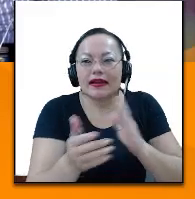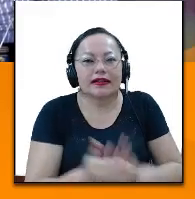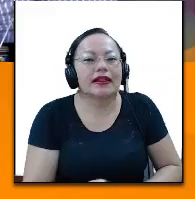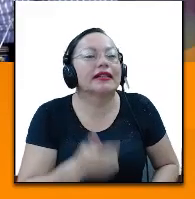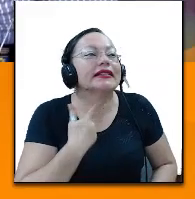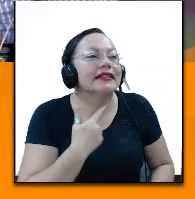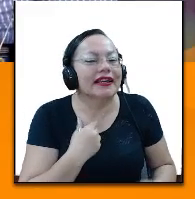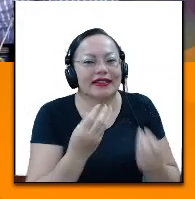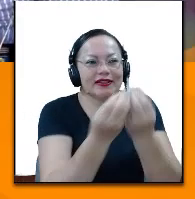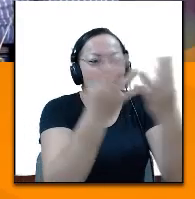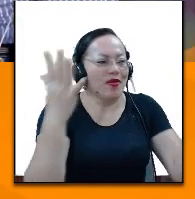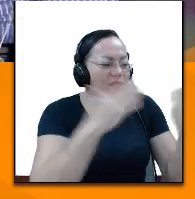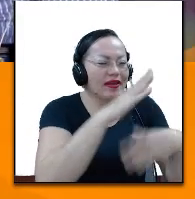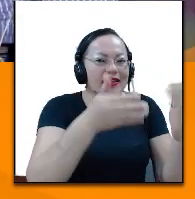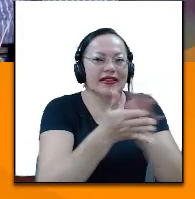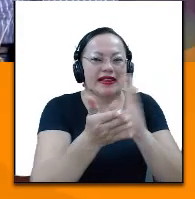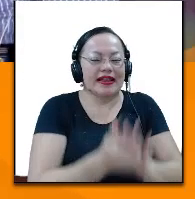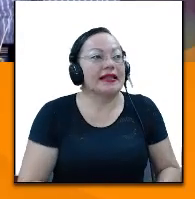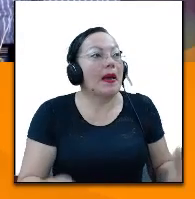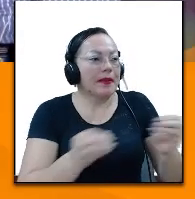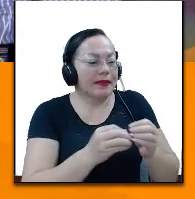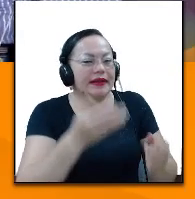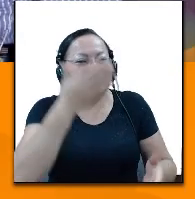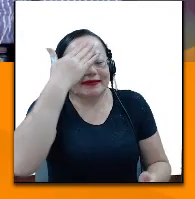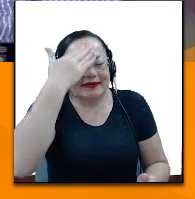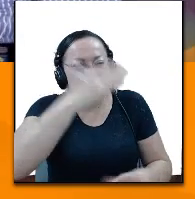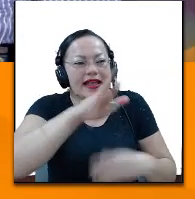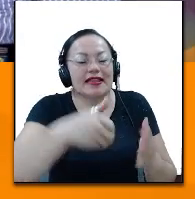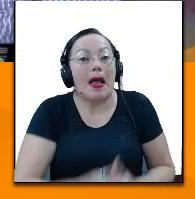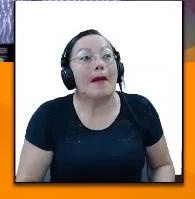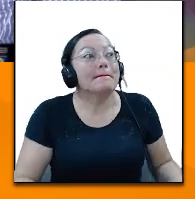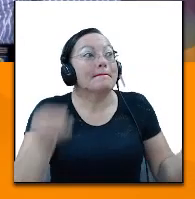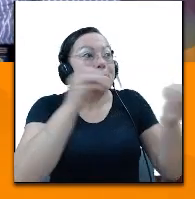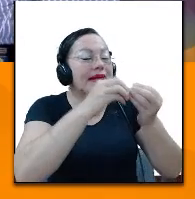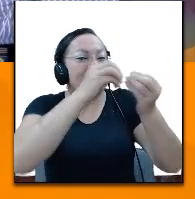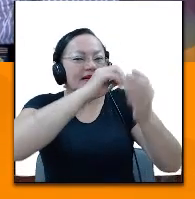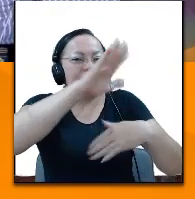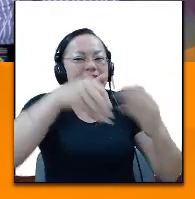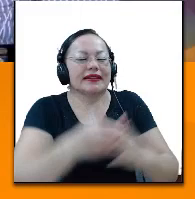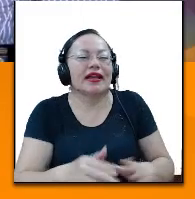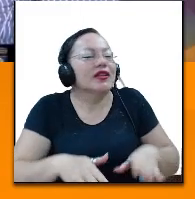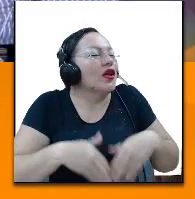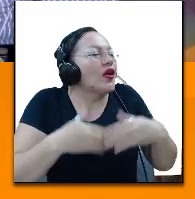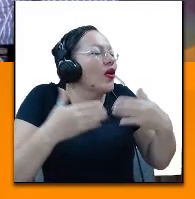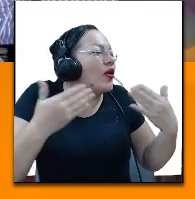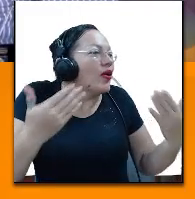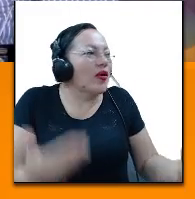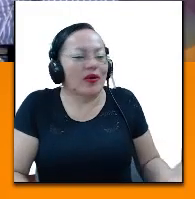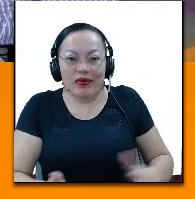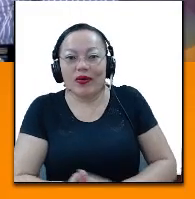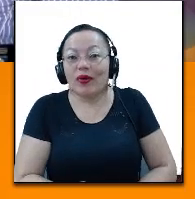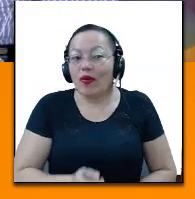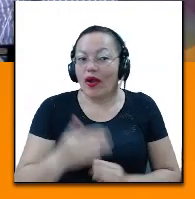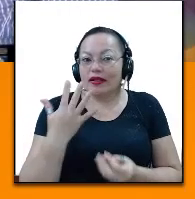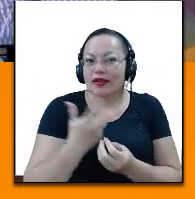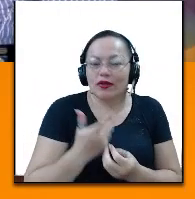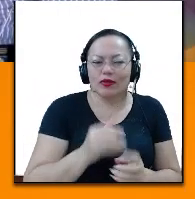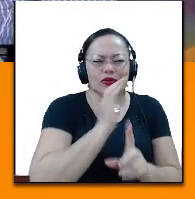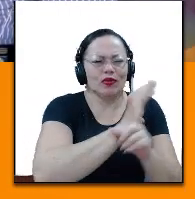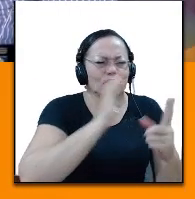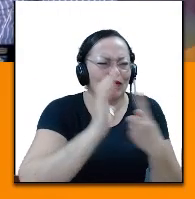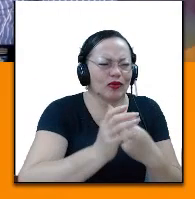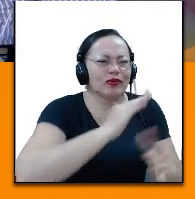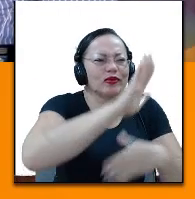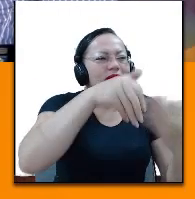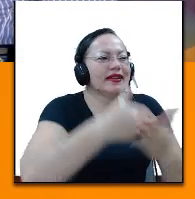a su público y, segundo, de, pues también tener una ocupación a través de su arte y su cultura y de